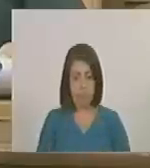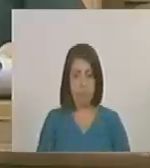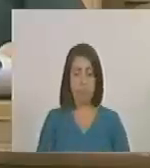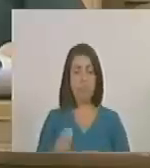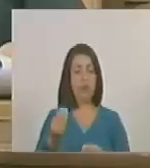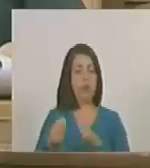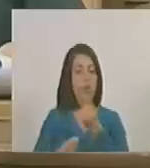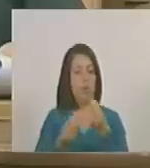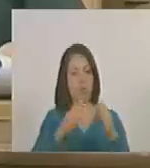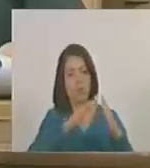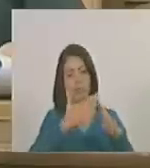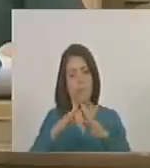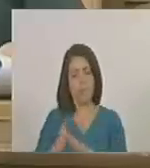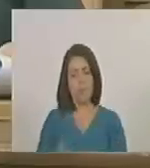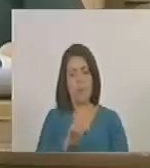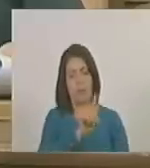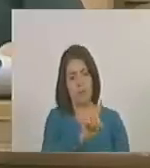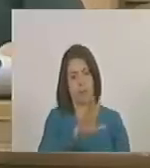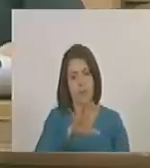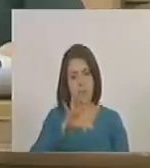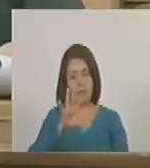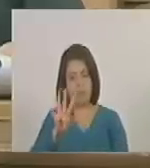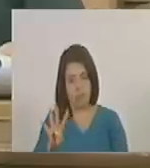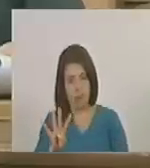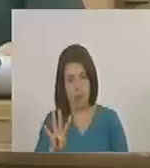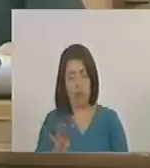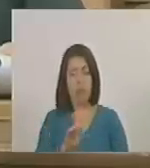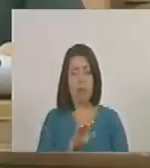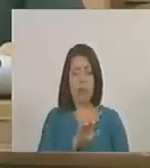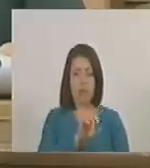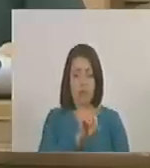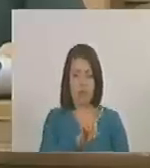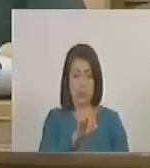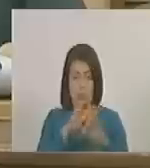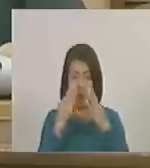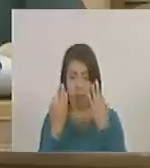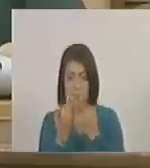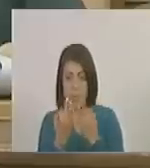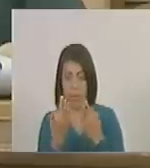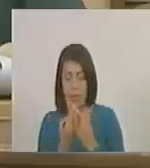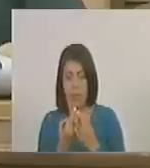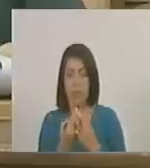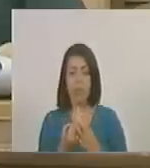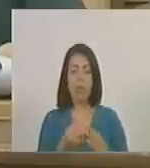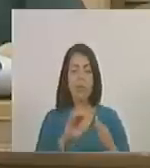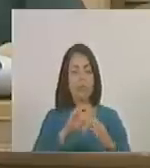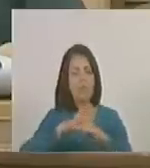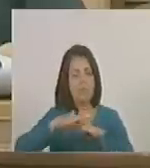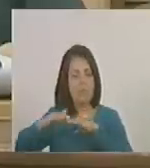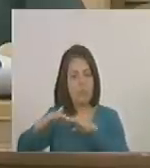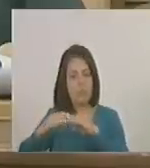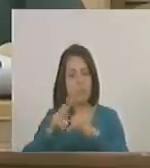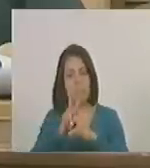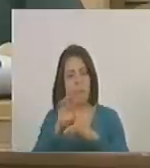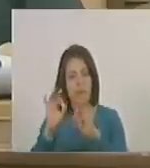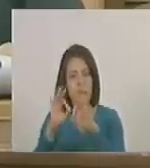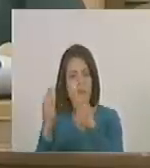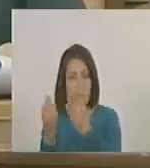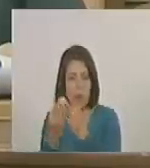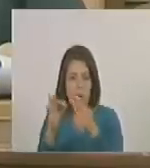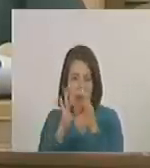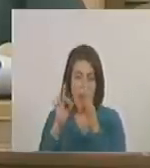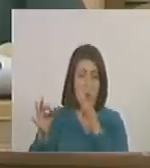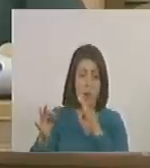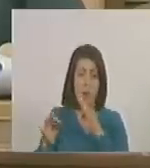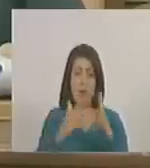el ámbito urbano entre 150 y 400 familias, en el ámbito rural a partir de 20 familias